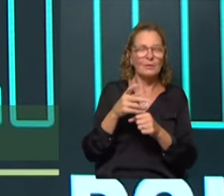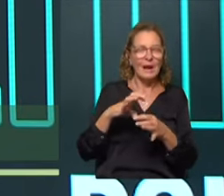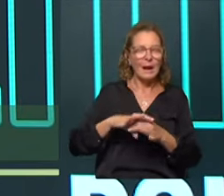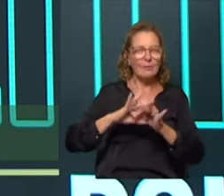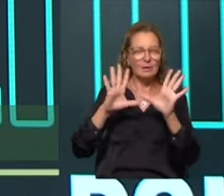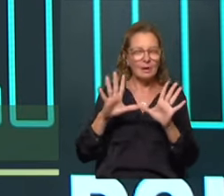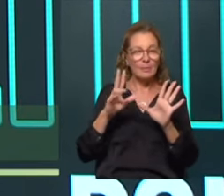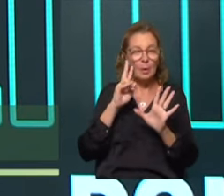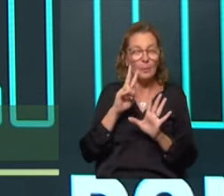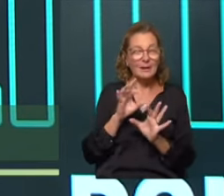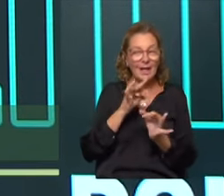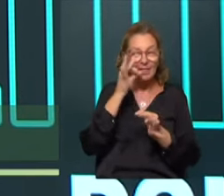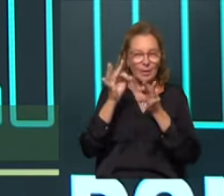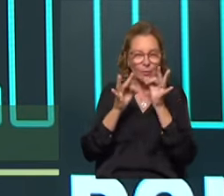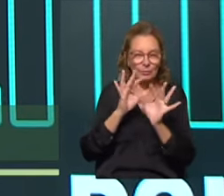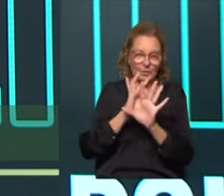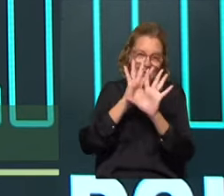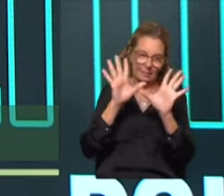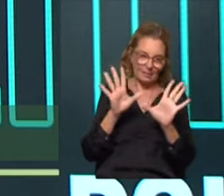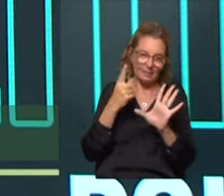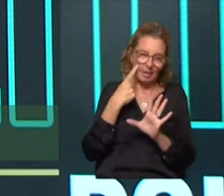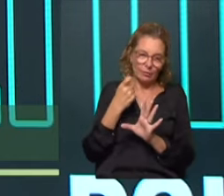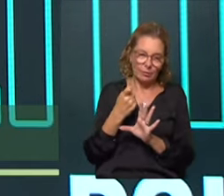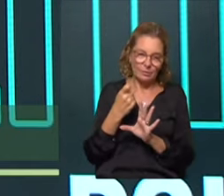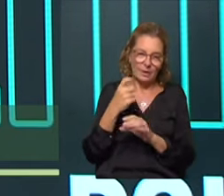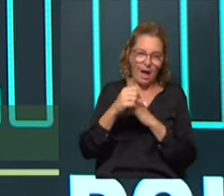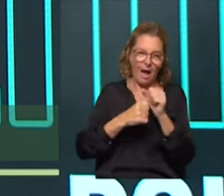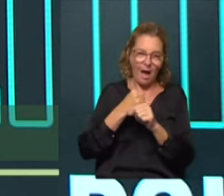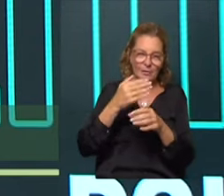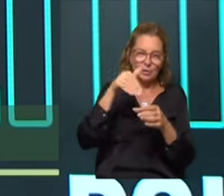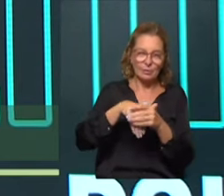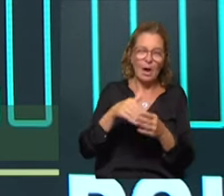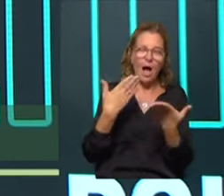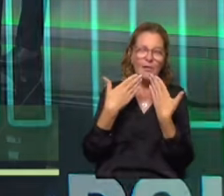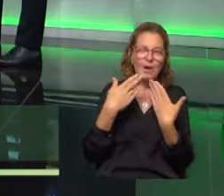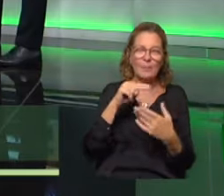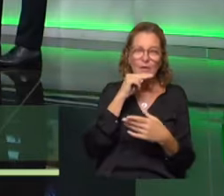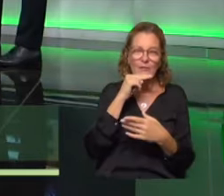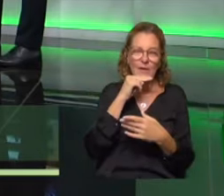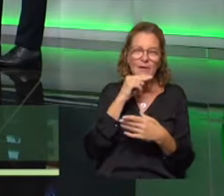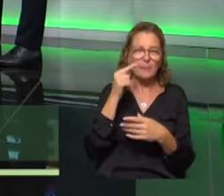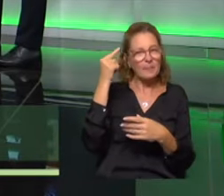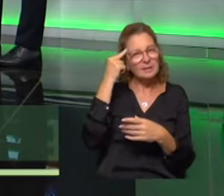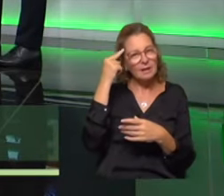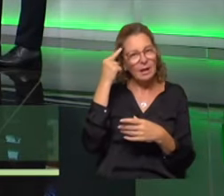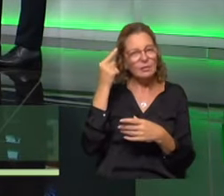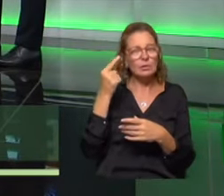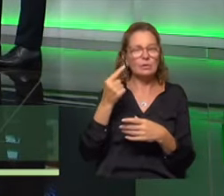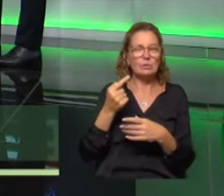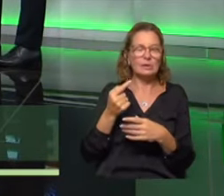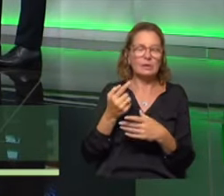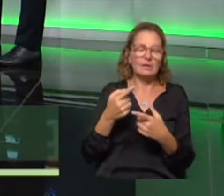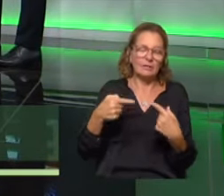Pero cuando uno mira el discurso, claramente, y teniendo en cuenta que es un año electoral, que lo hablamos el viernes, en cuanto a